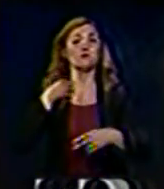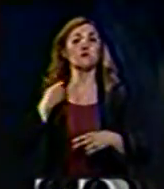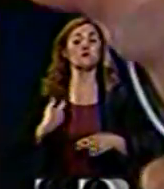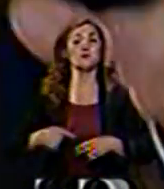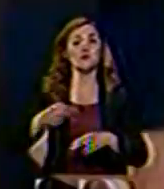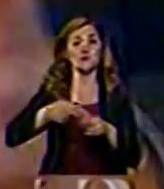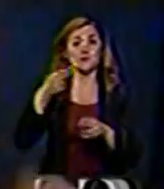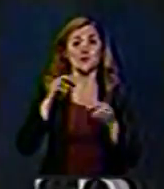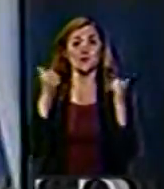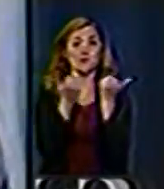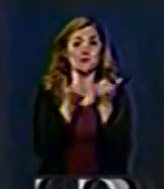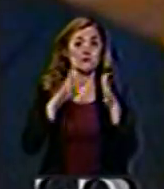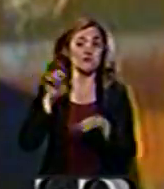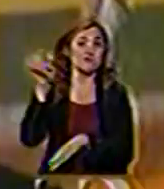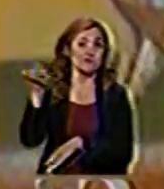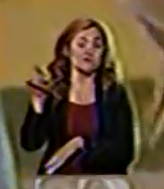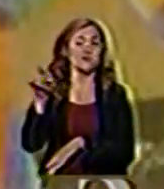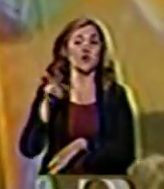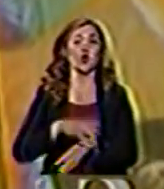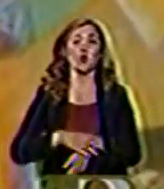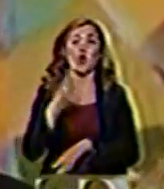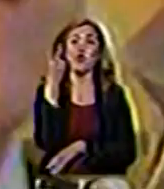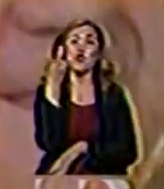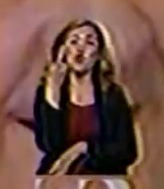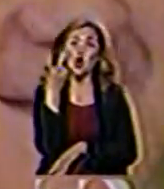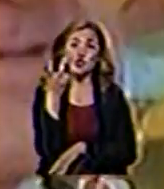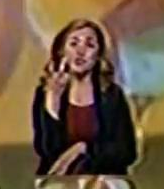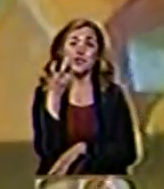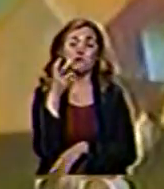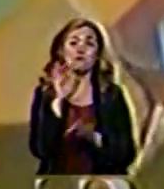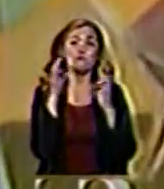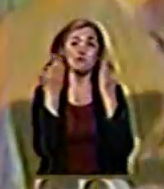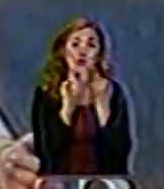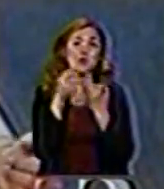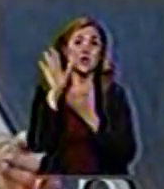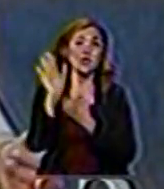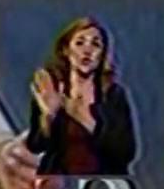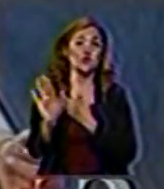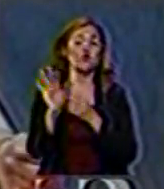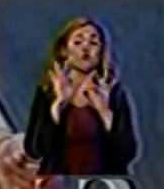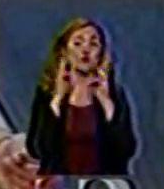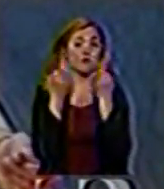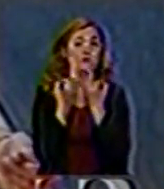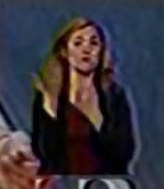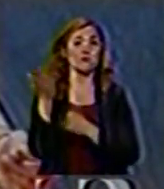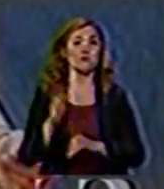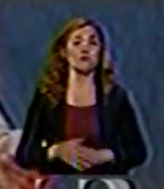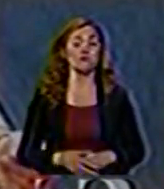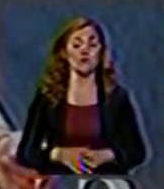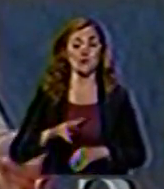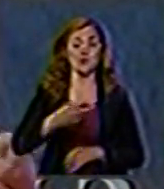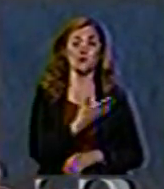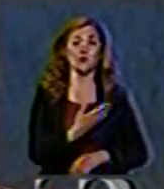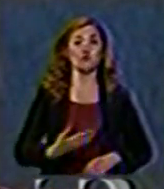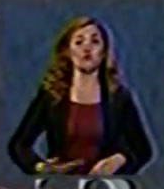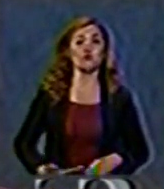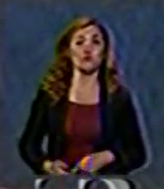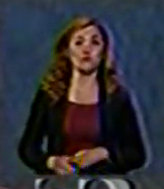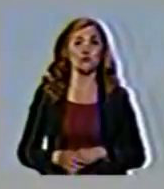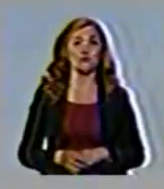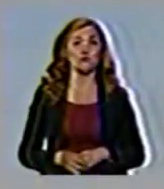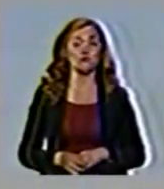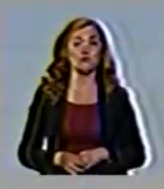Andrés Páez asegura que conoce de al menos una docena de funcionarios públicos que serían parientes de la vicepresidenta María Alejandra